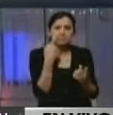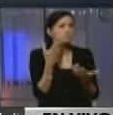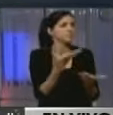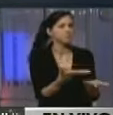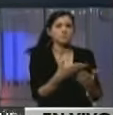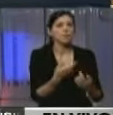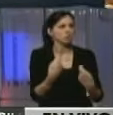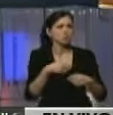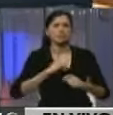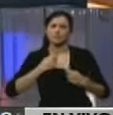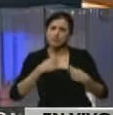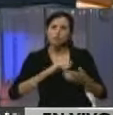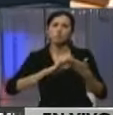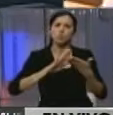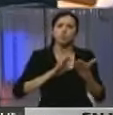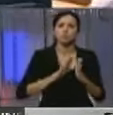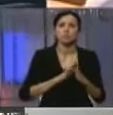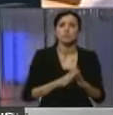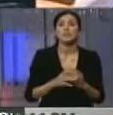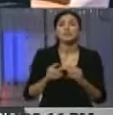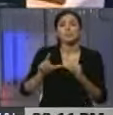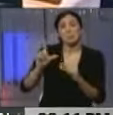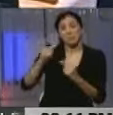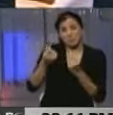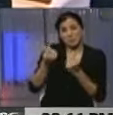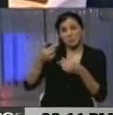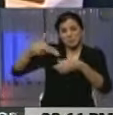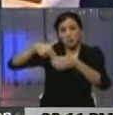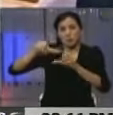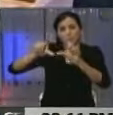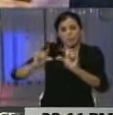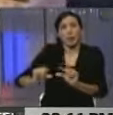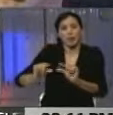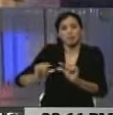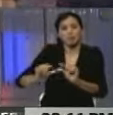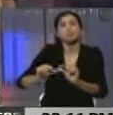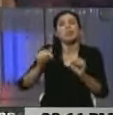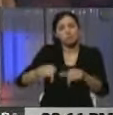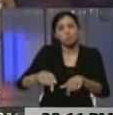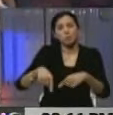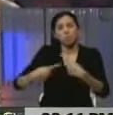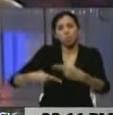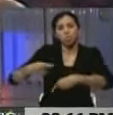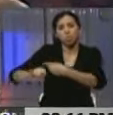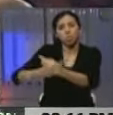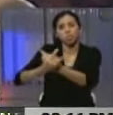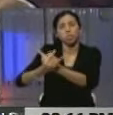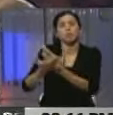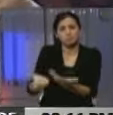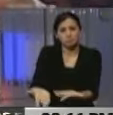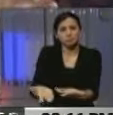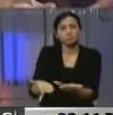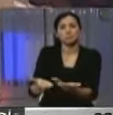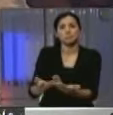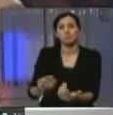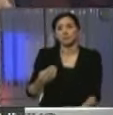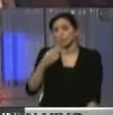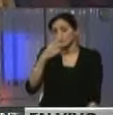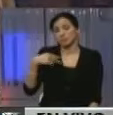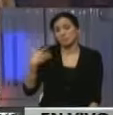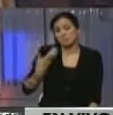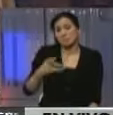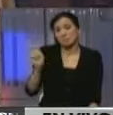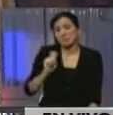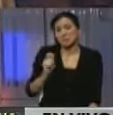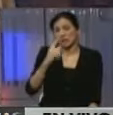y la caída de los ingresos petroleros ha traído a nuestro país en el transcurso de los últimos meses,